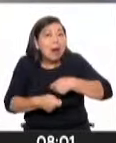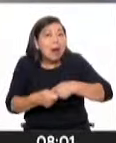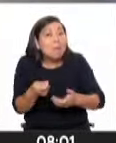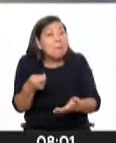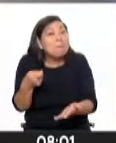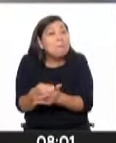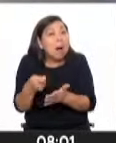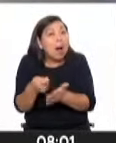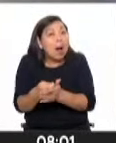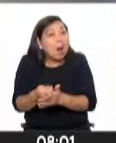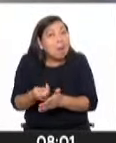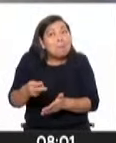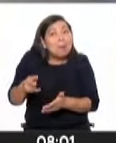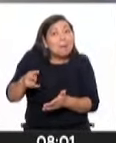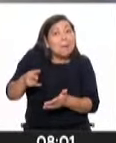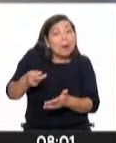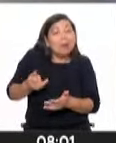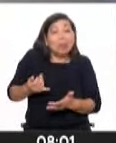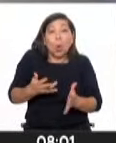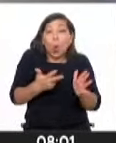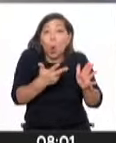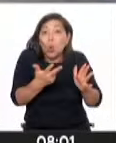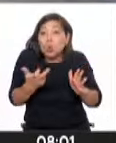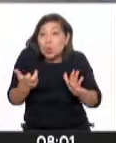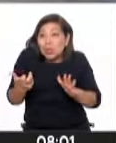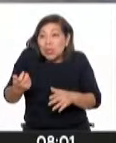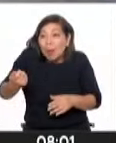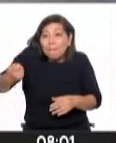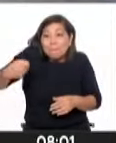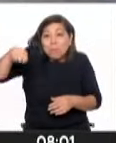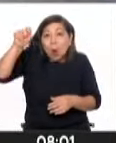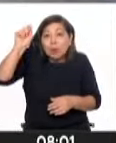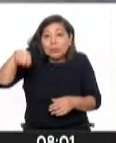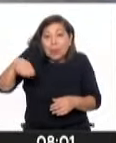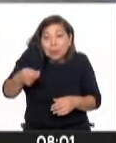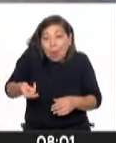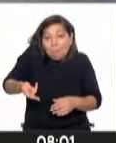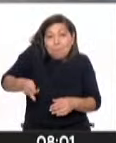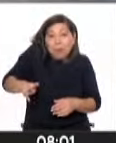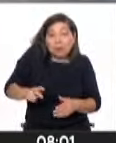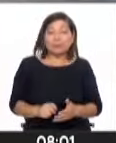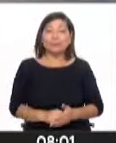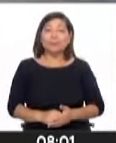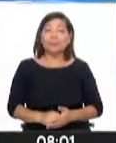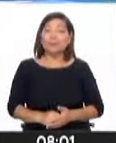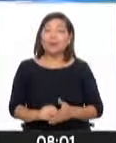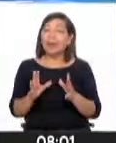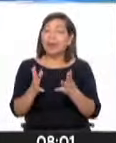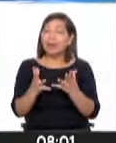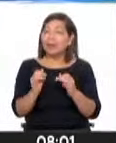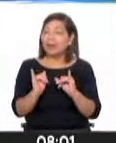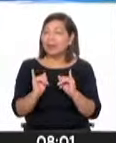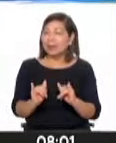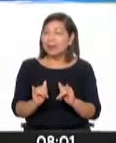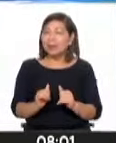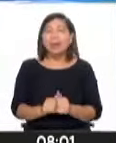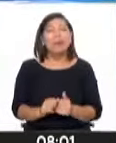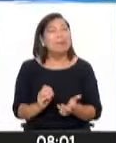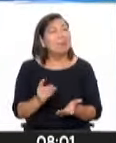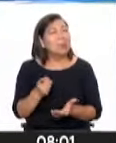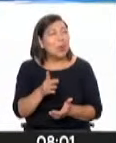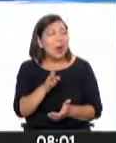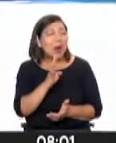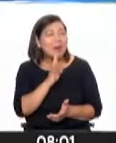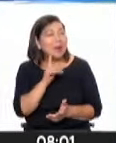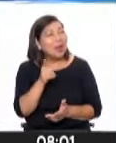un pago y lo que señalaba del interés de casi 800% anual es increíble. Yo quiero detenerme en uno de los puntos que tú